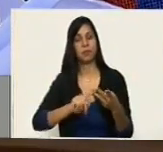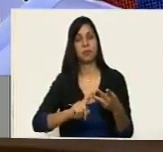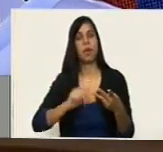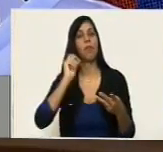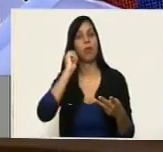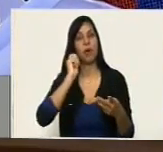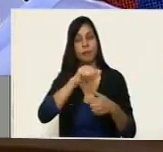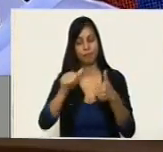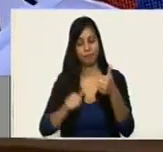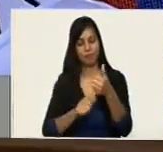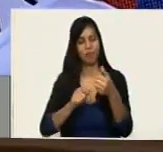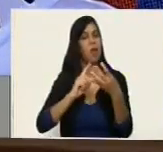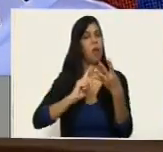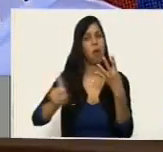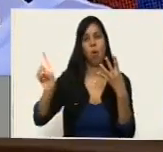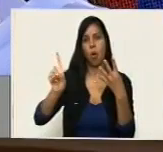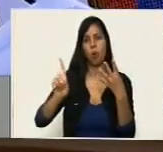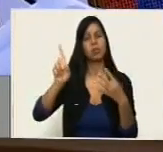Contreras, así como también